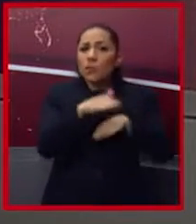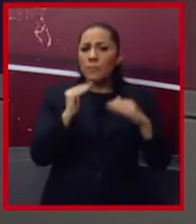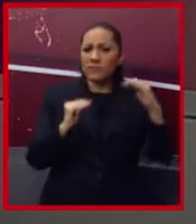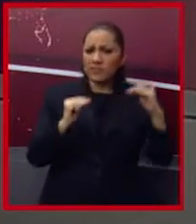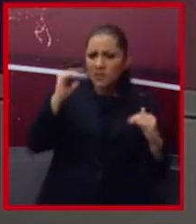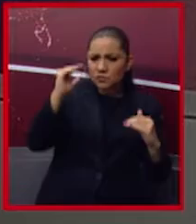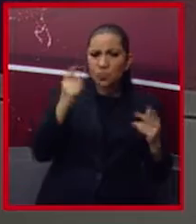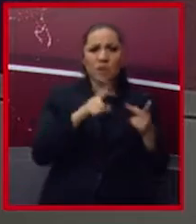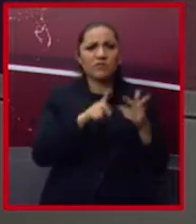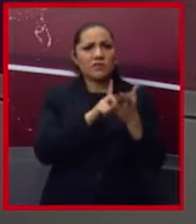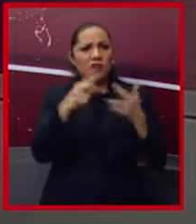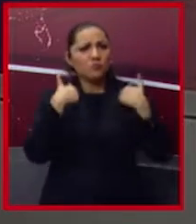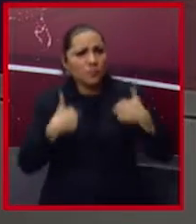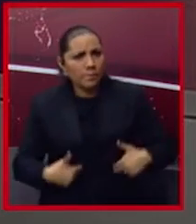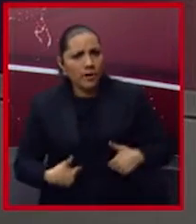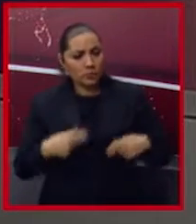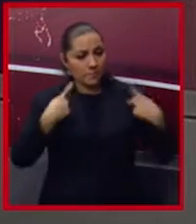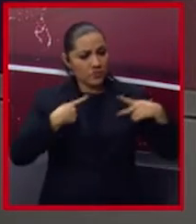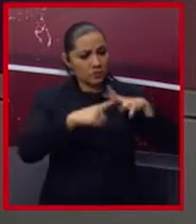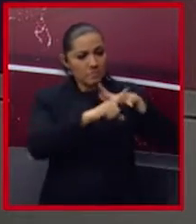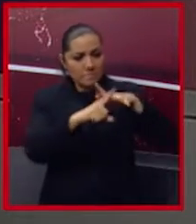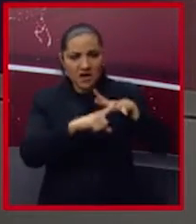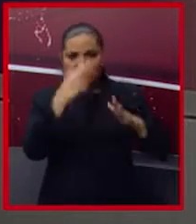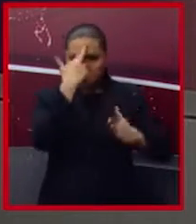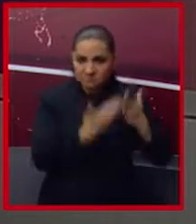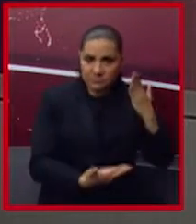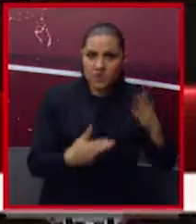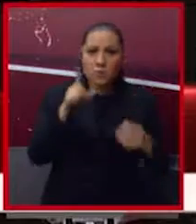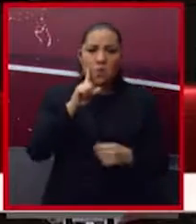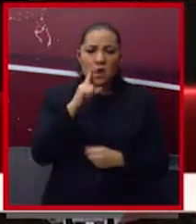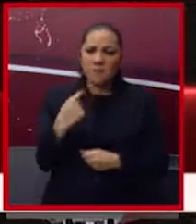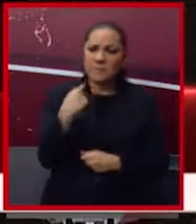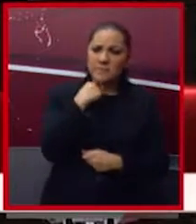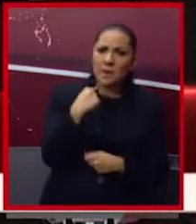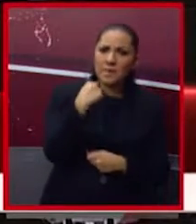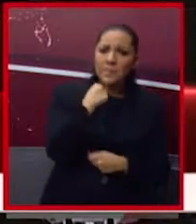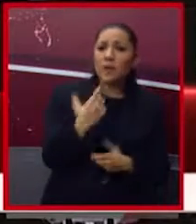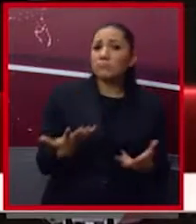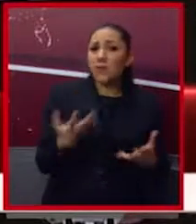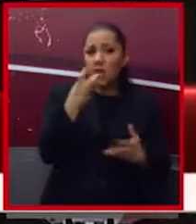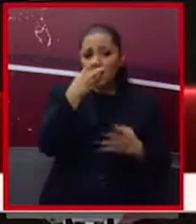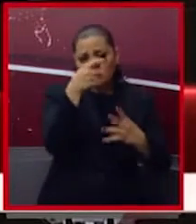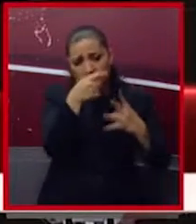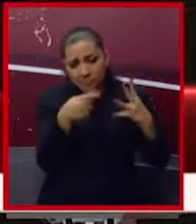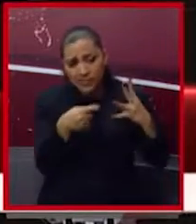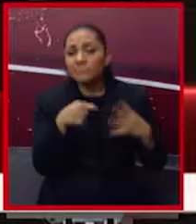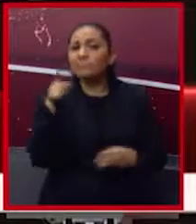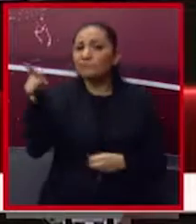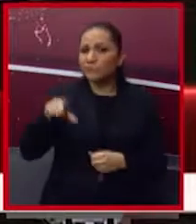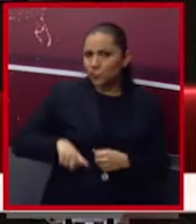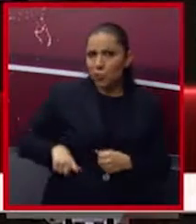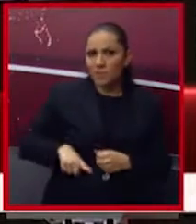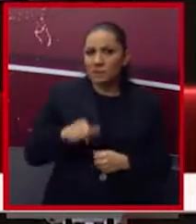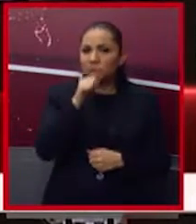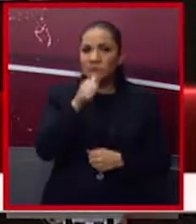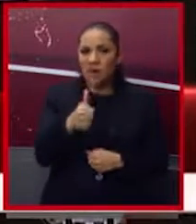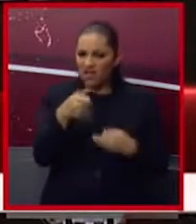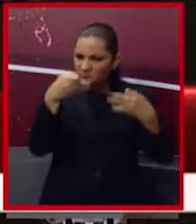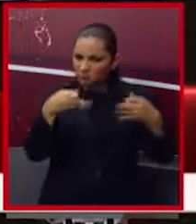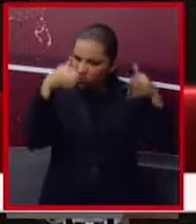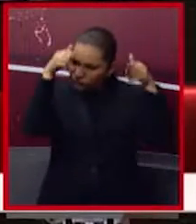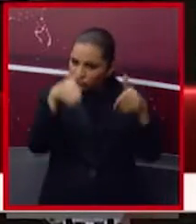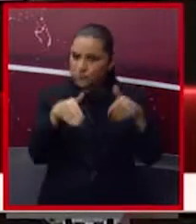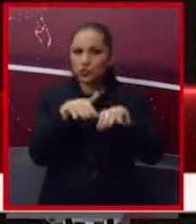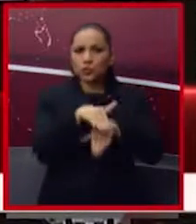agresiones contra migrantes, los feminicidios, entre otros flagelos, son causados por un gobierno que no se ha puesto y ha propuesto eliminar la corrupción.